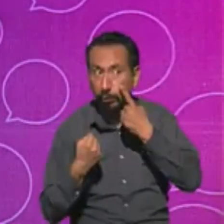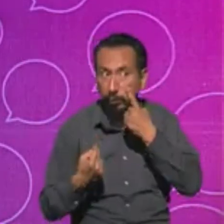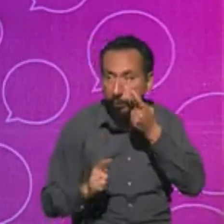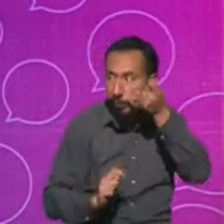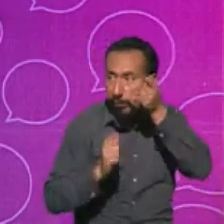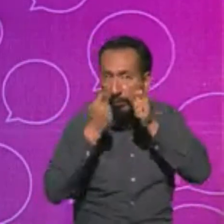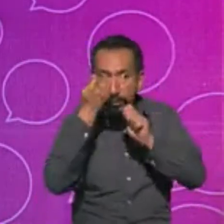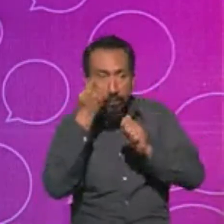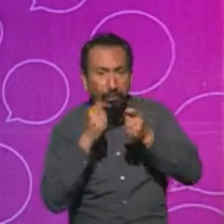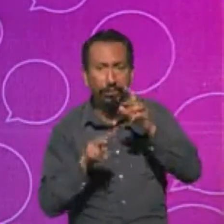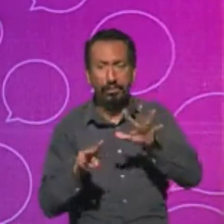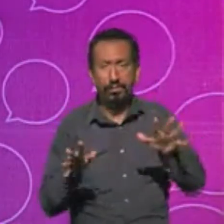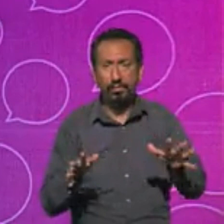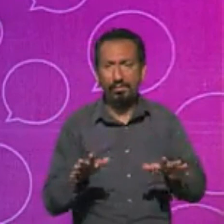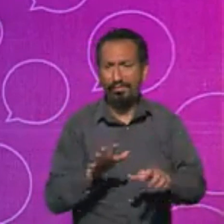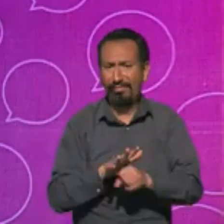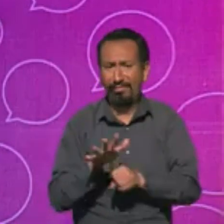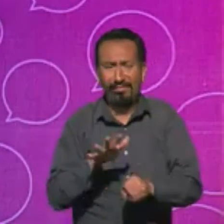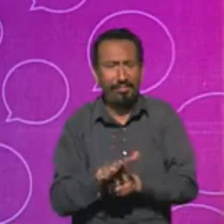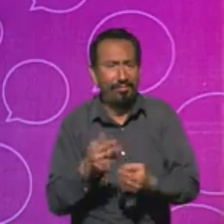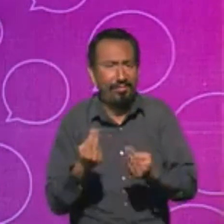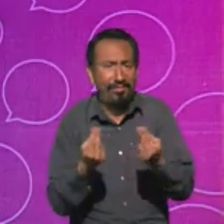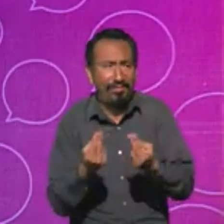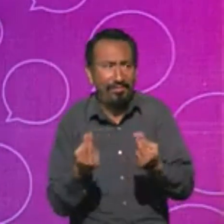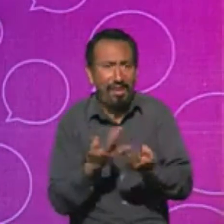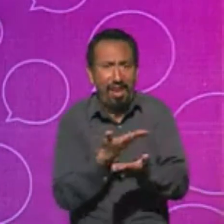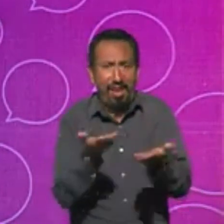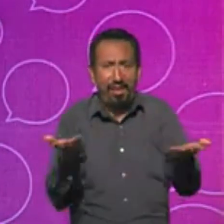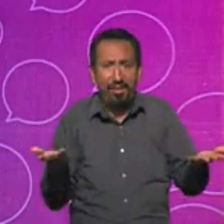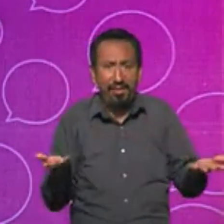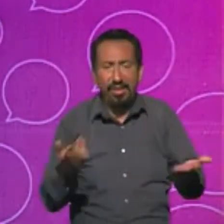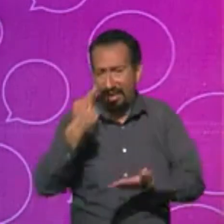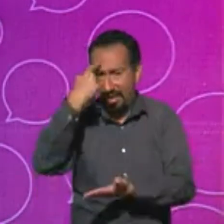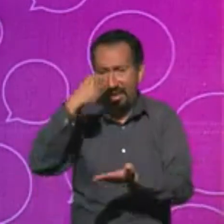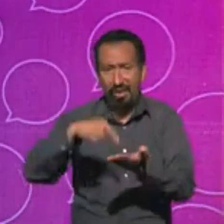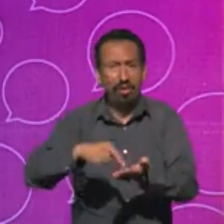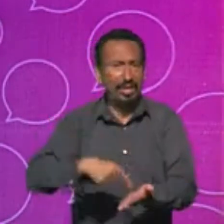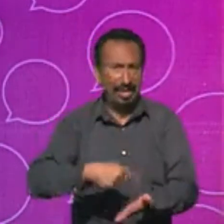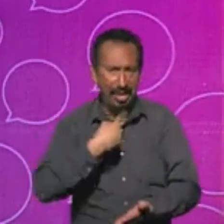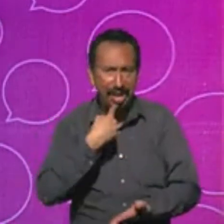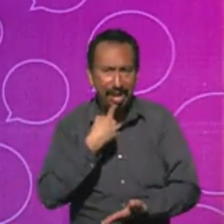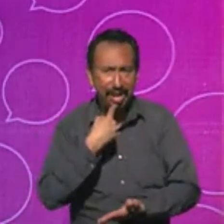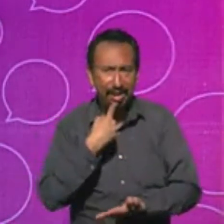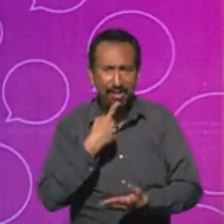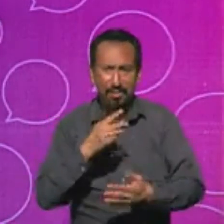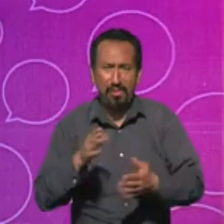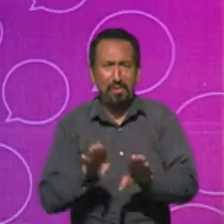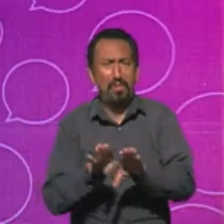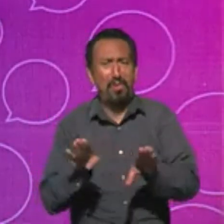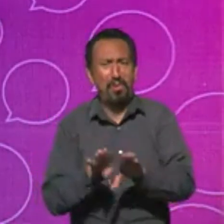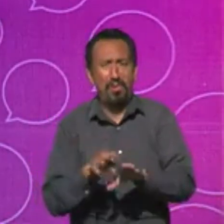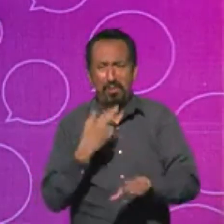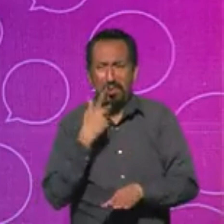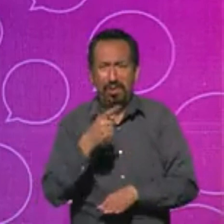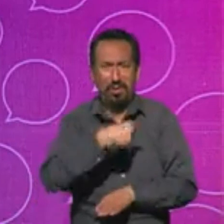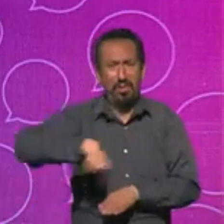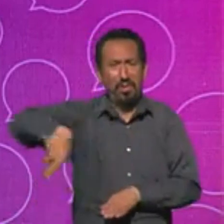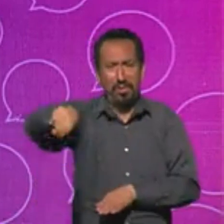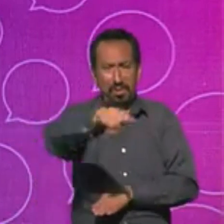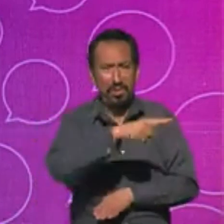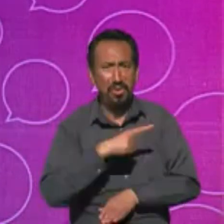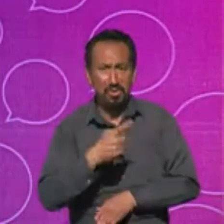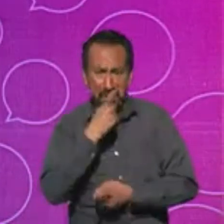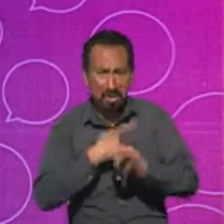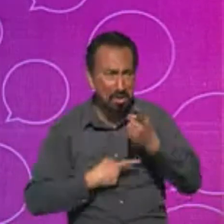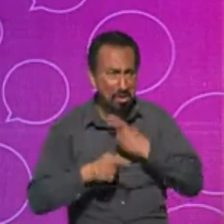la polarización es un tema recurrente creo que Celaya merece más porque somos mucho mejor de lo que nos han